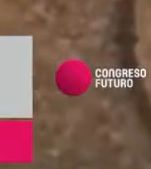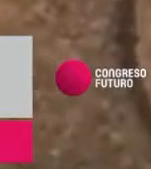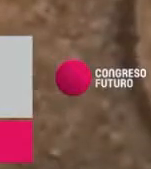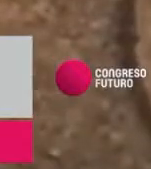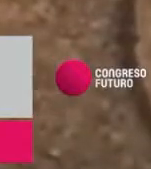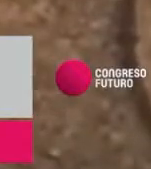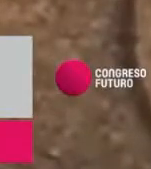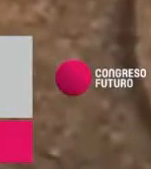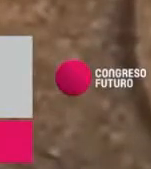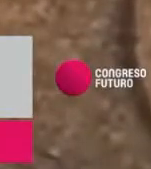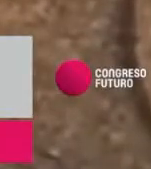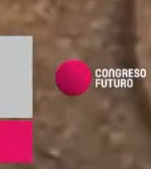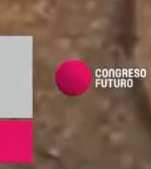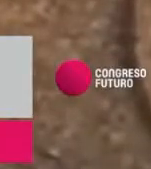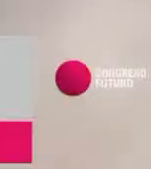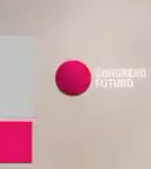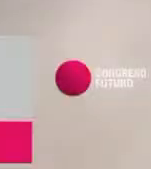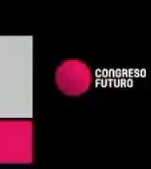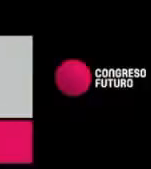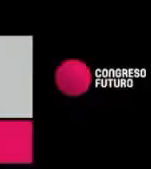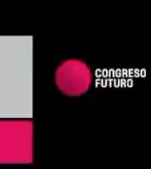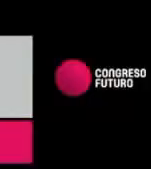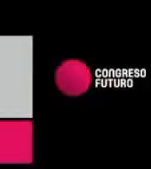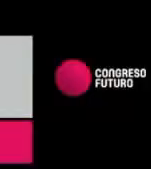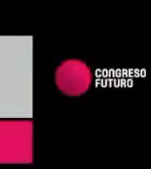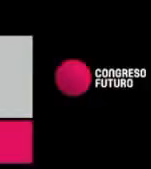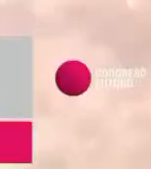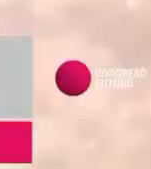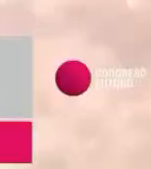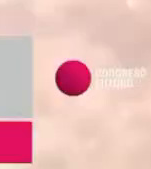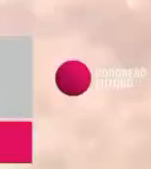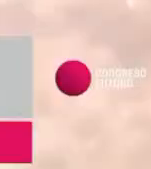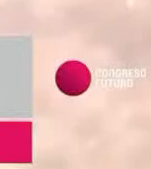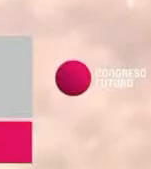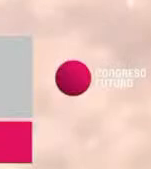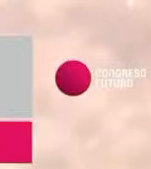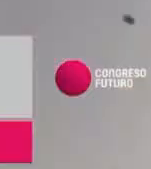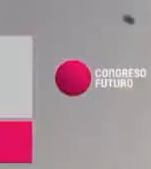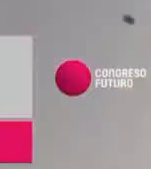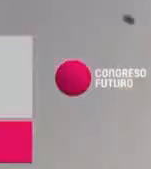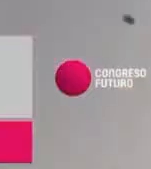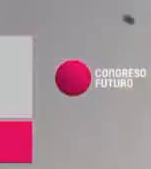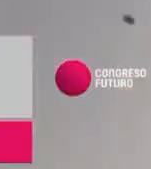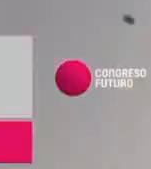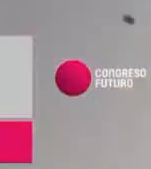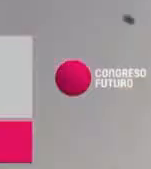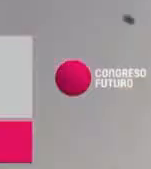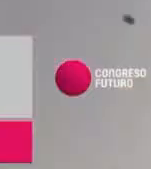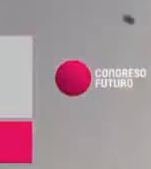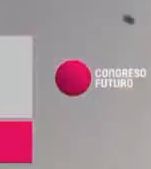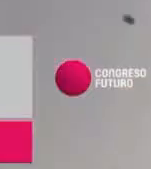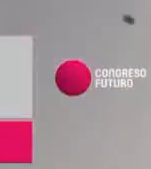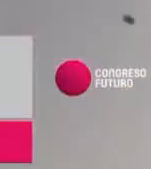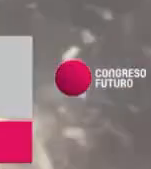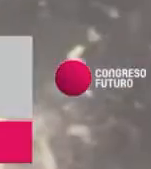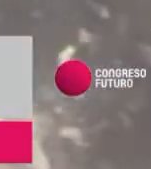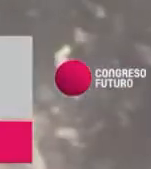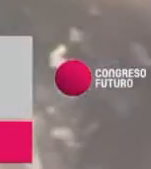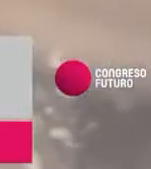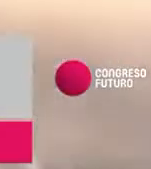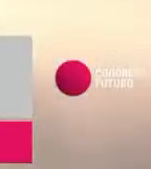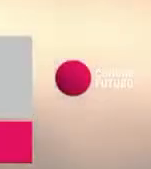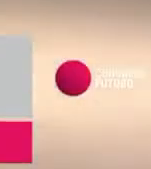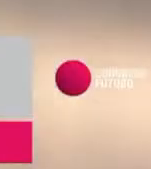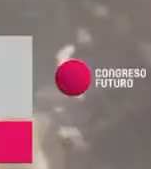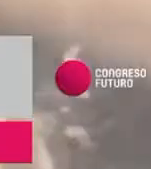de estas. Los xenobots tienen una forma de Pac-Man, lo que les permite reunir estas células en el interior de bocas y